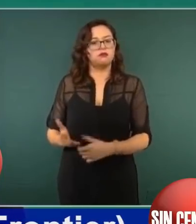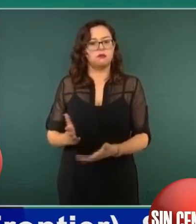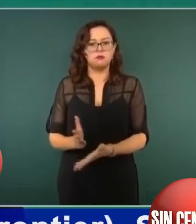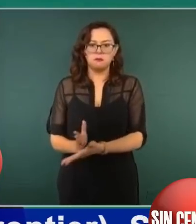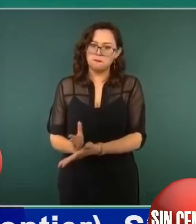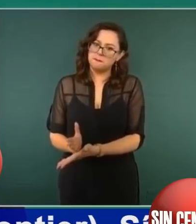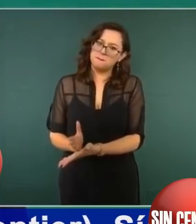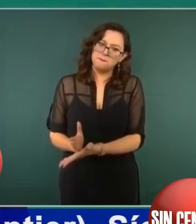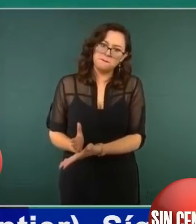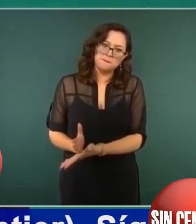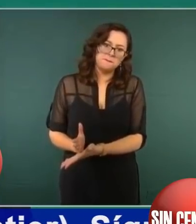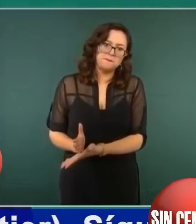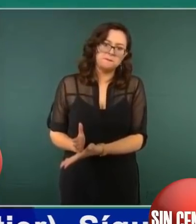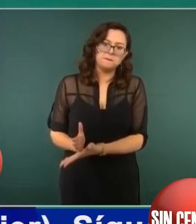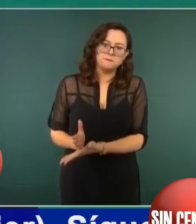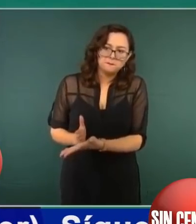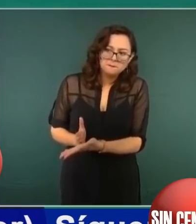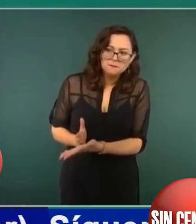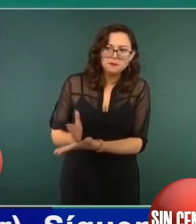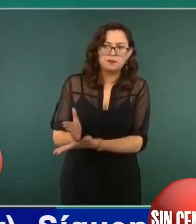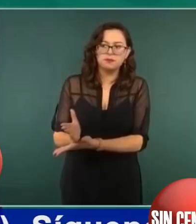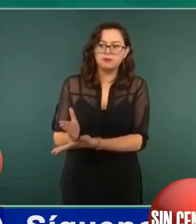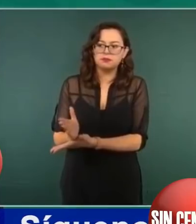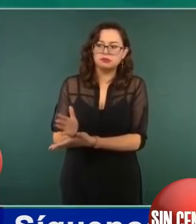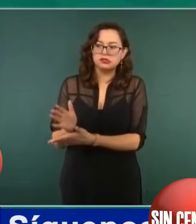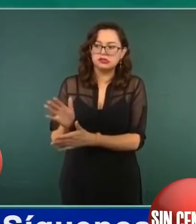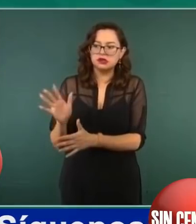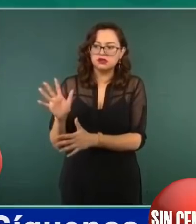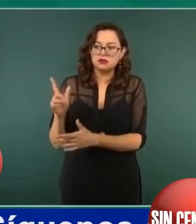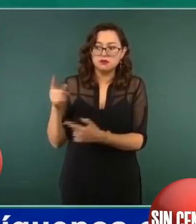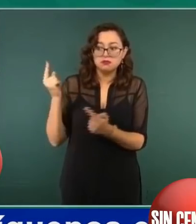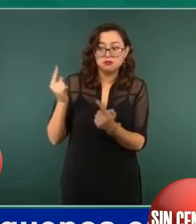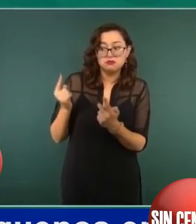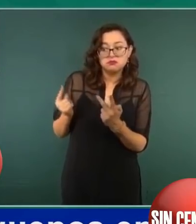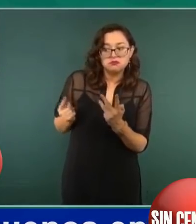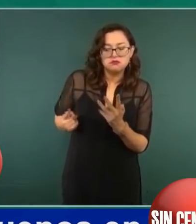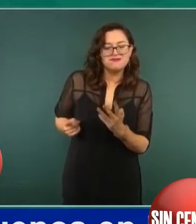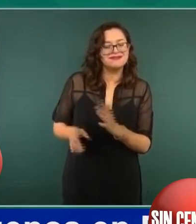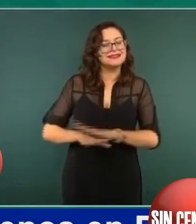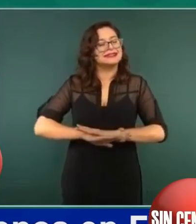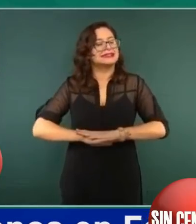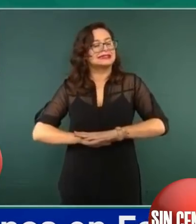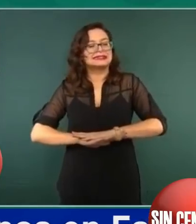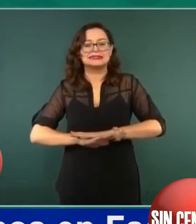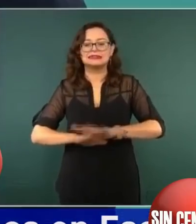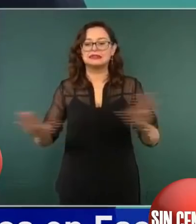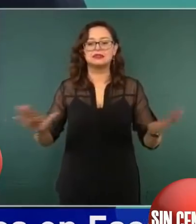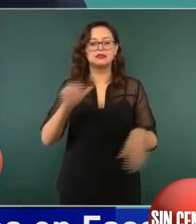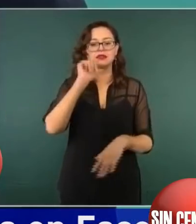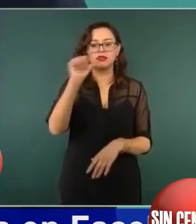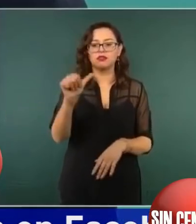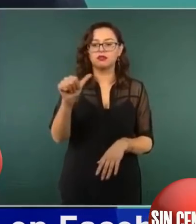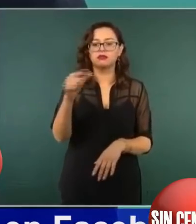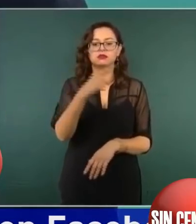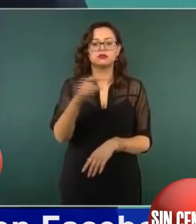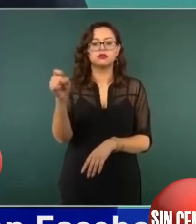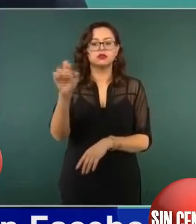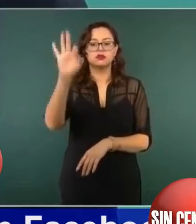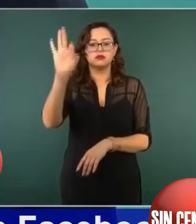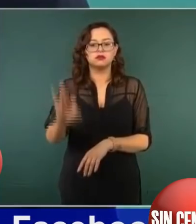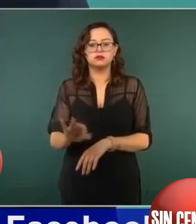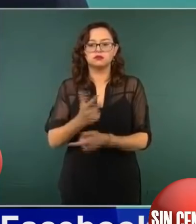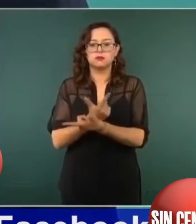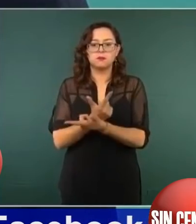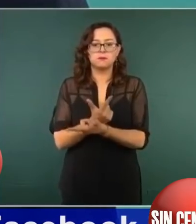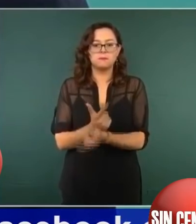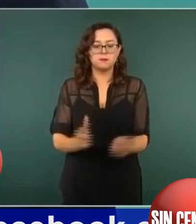sin ningún condicionamiento, con absoluta libertad.